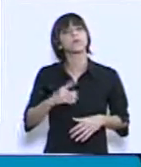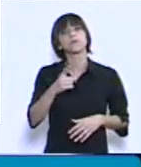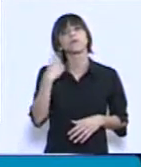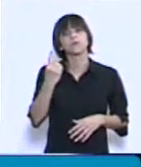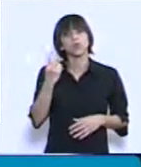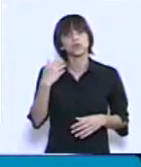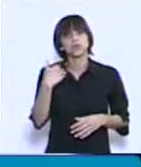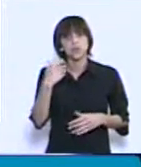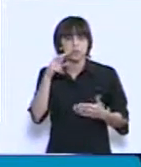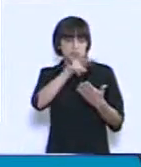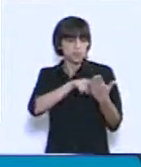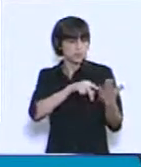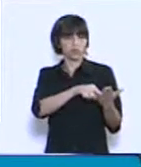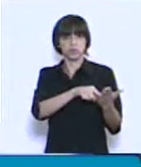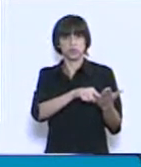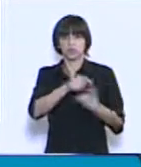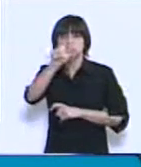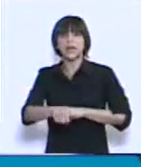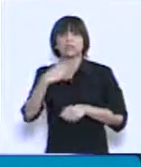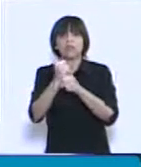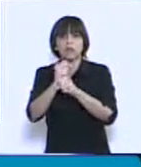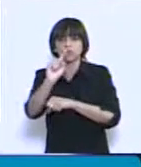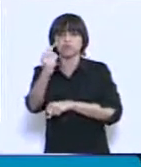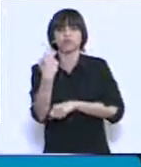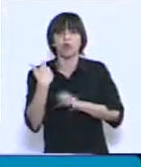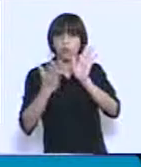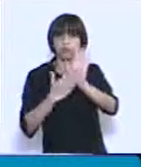los monotributistas. Hoy el nivel de ingreso